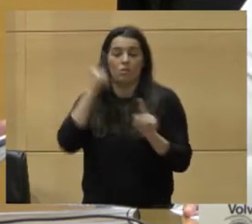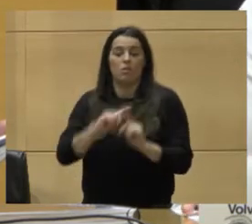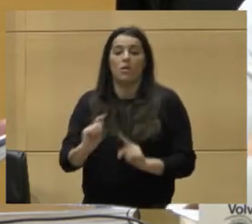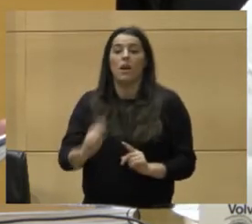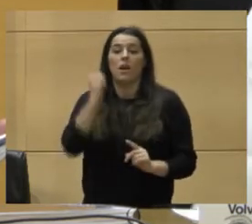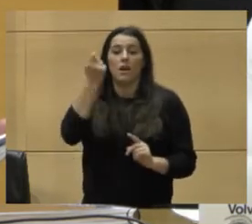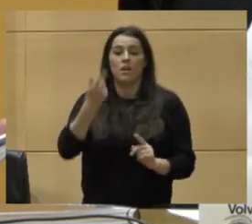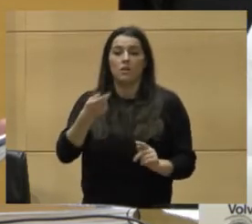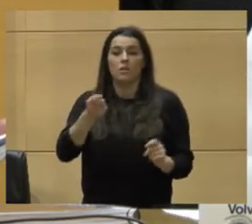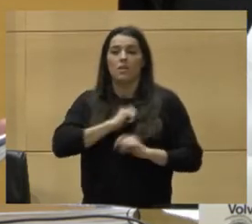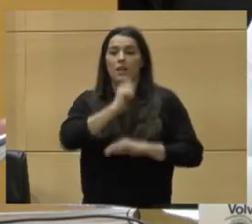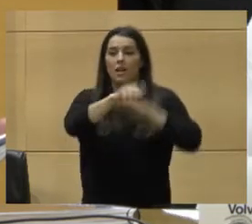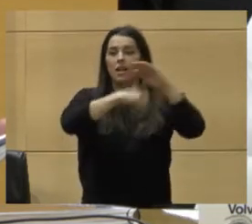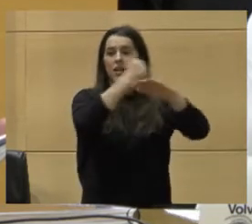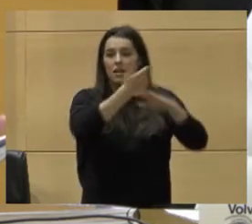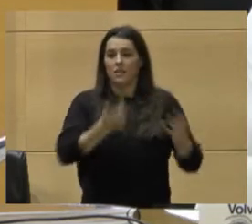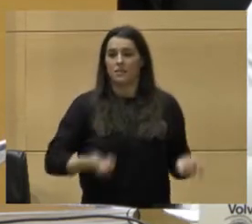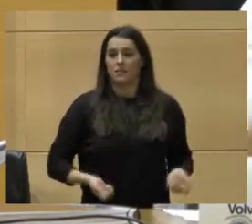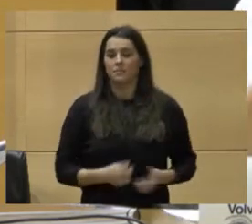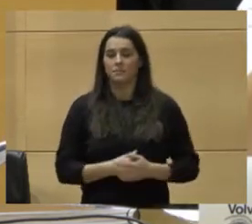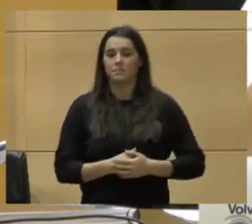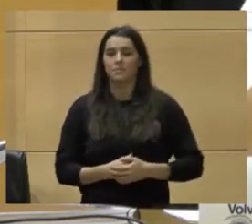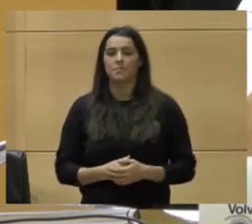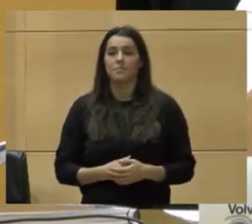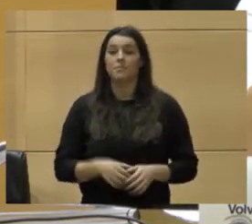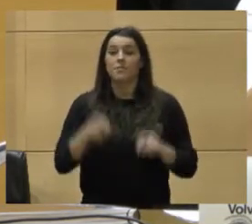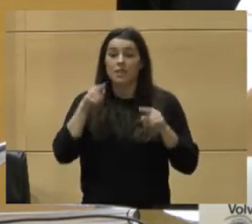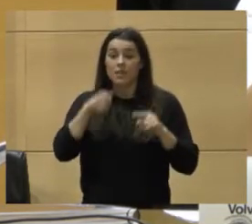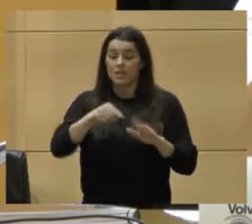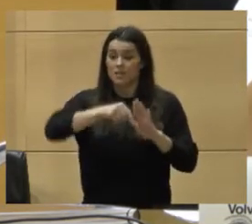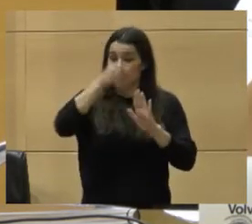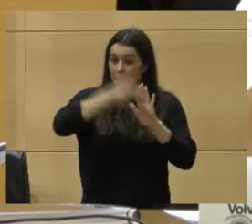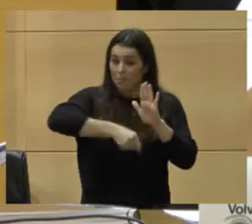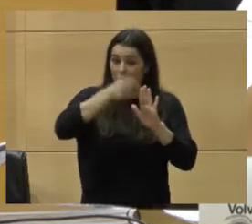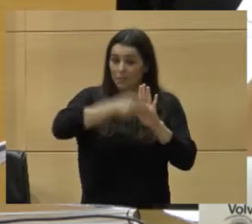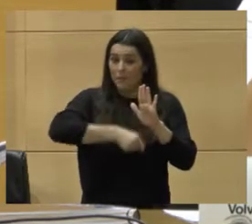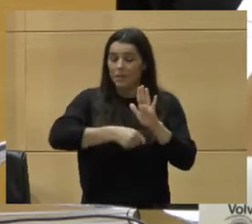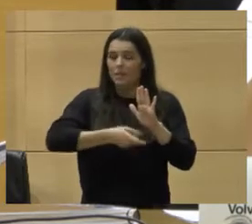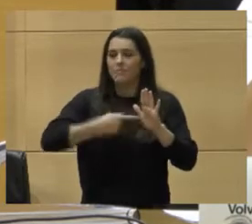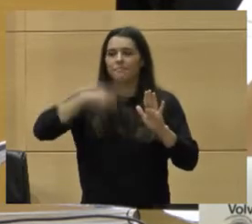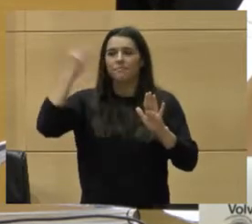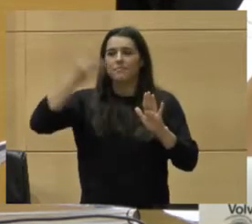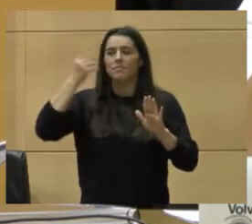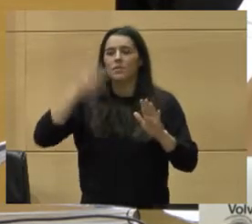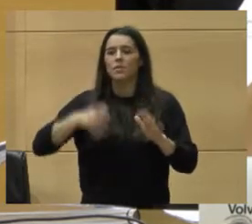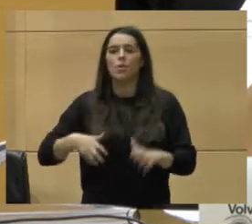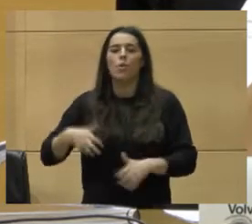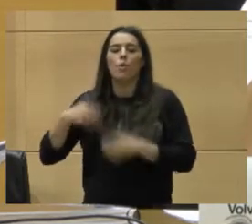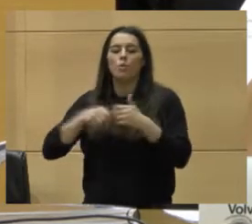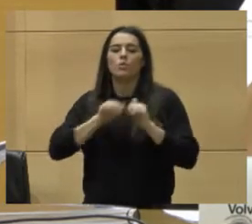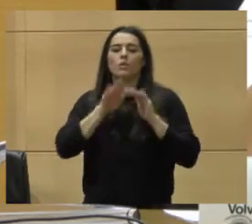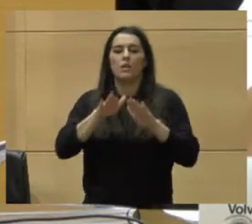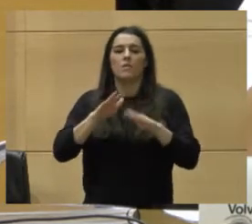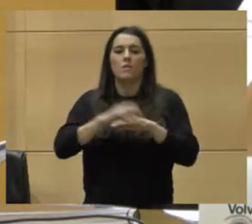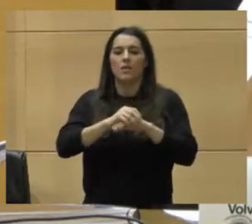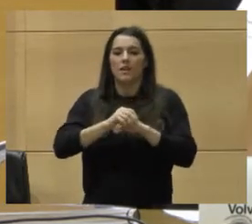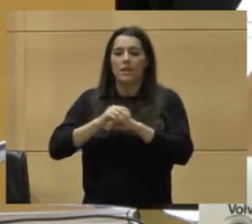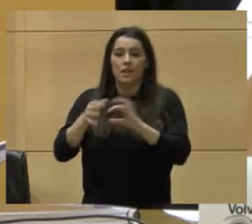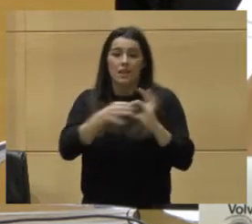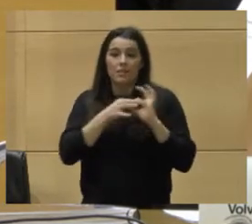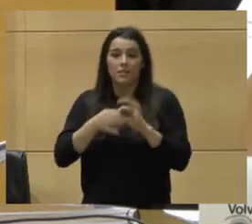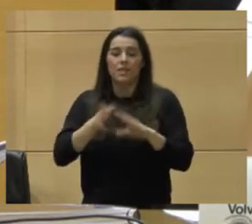ante nuestros ojos y en esa medida a mí me parece que la lucha por la fraternidad en la lucha por poner en el